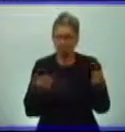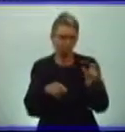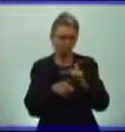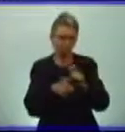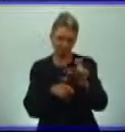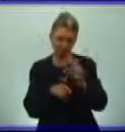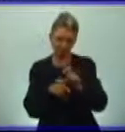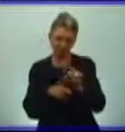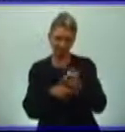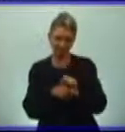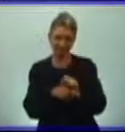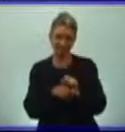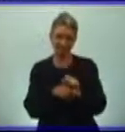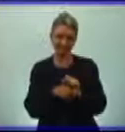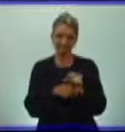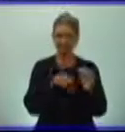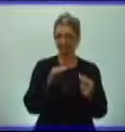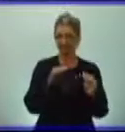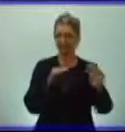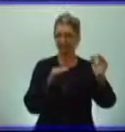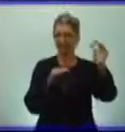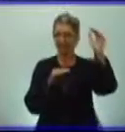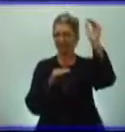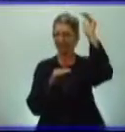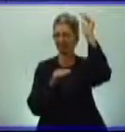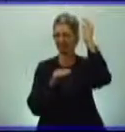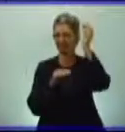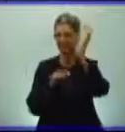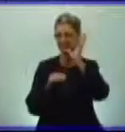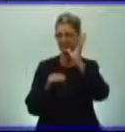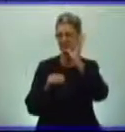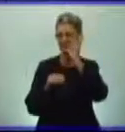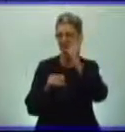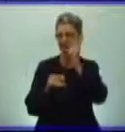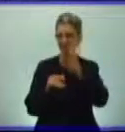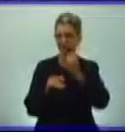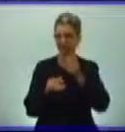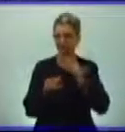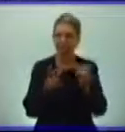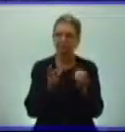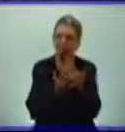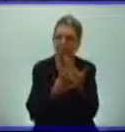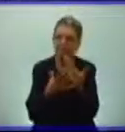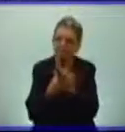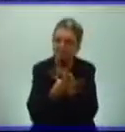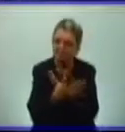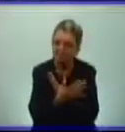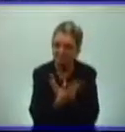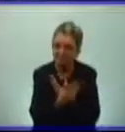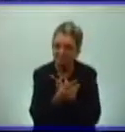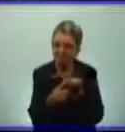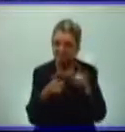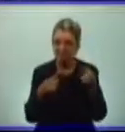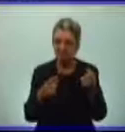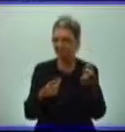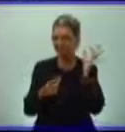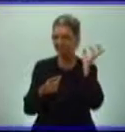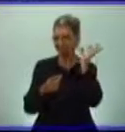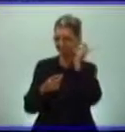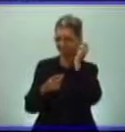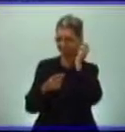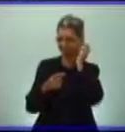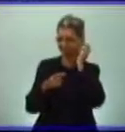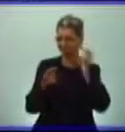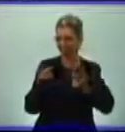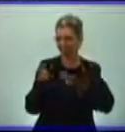campos, además de su altura y belleza. Y la flor mariposa, porque nuestras mujeres la